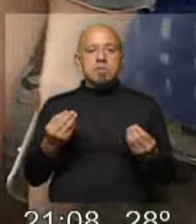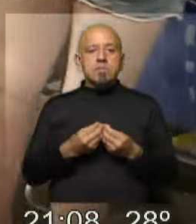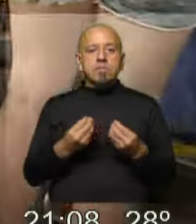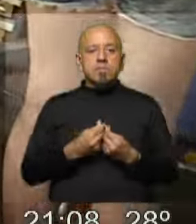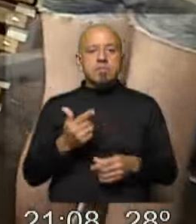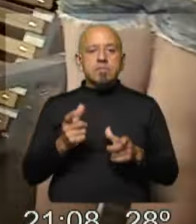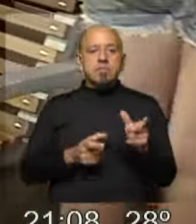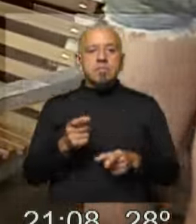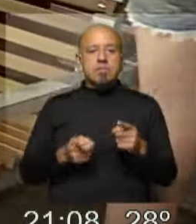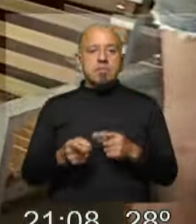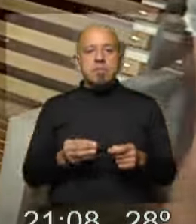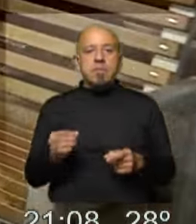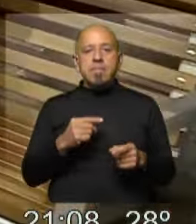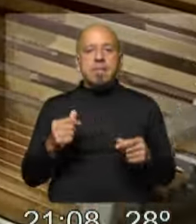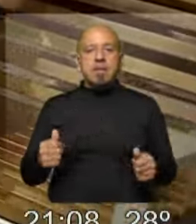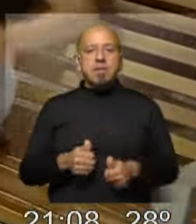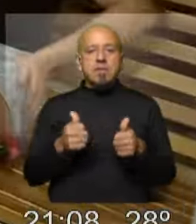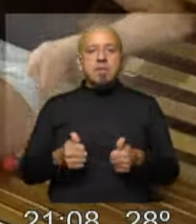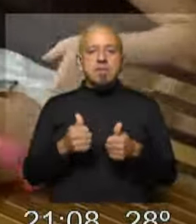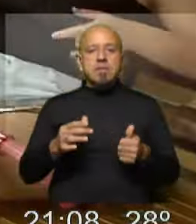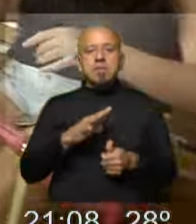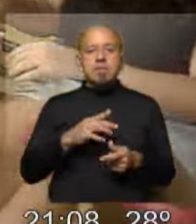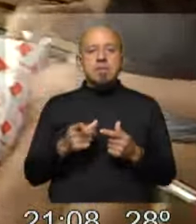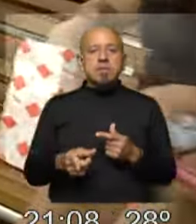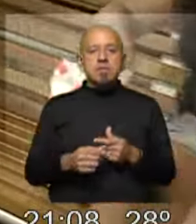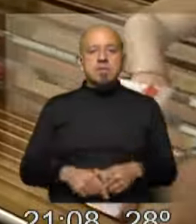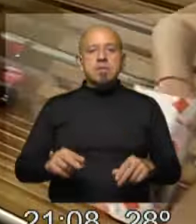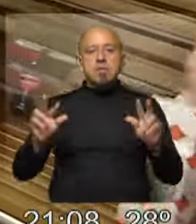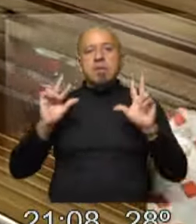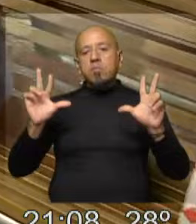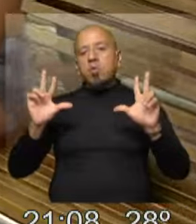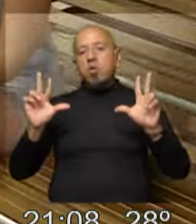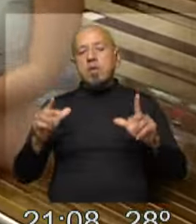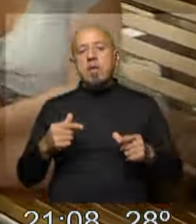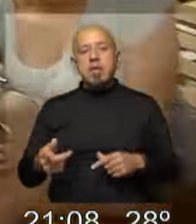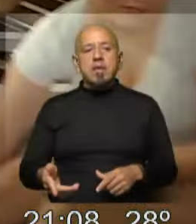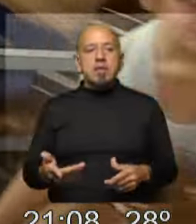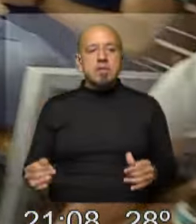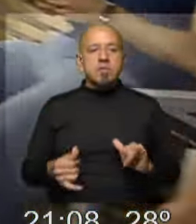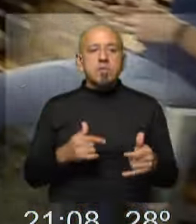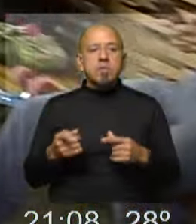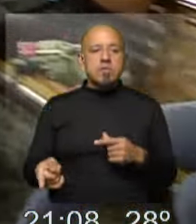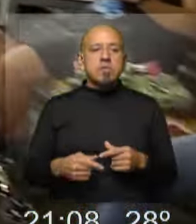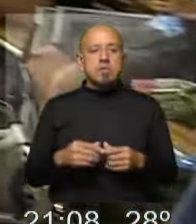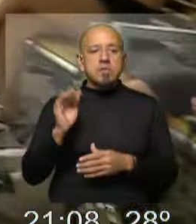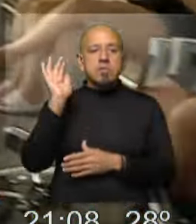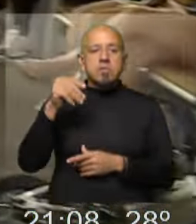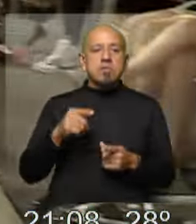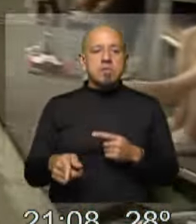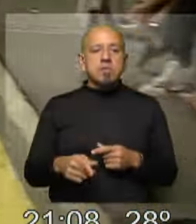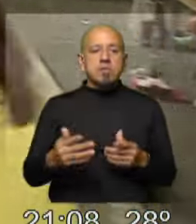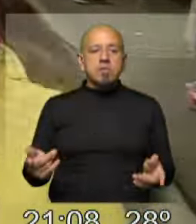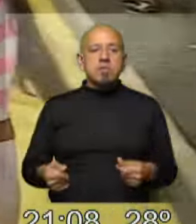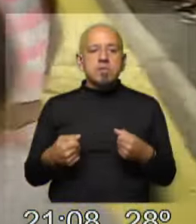hay es tod todas las actividades El vley Bueno los juegos El basket la canchita de